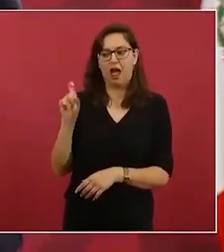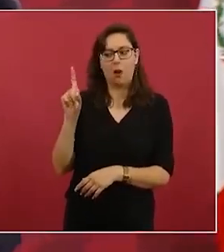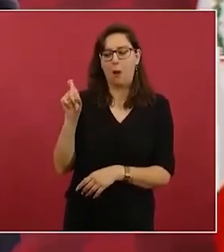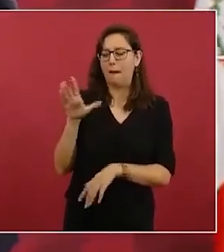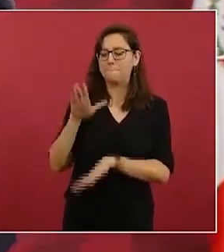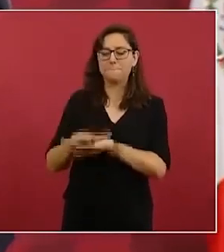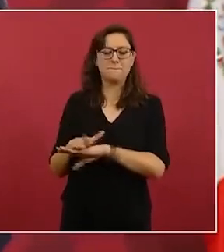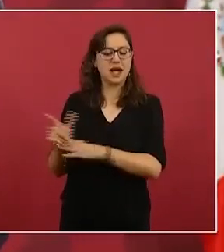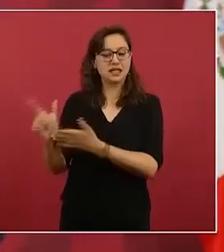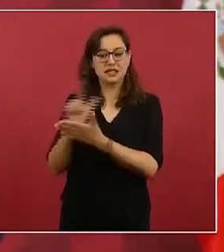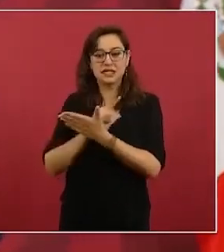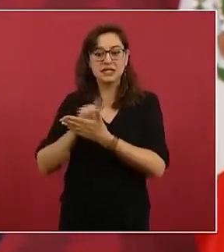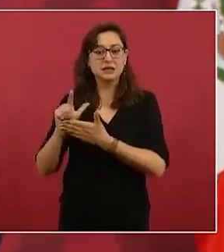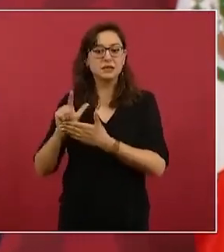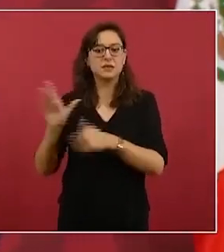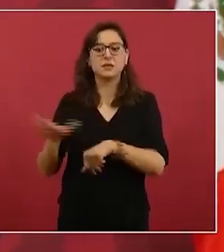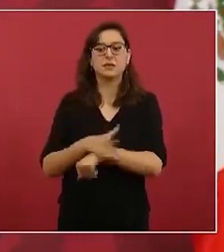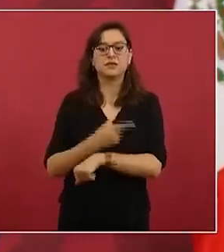se deja caer